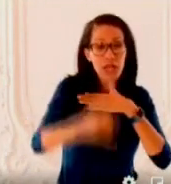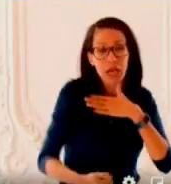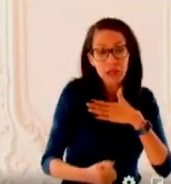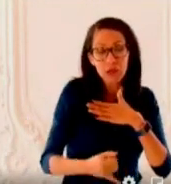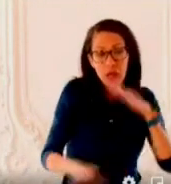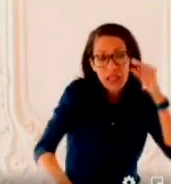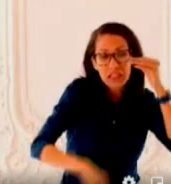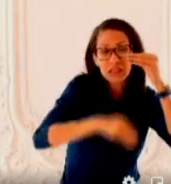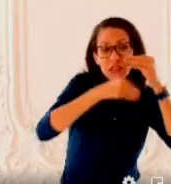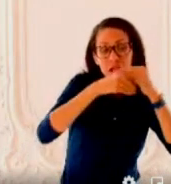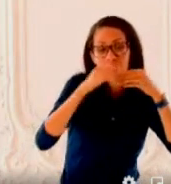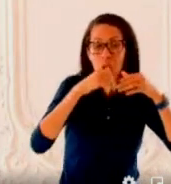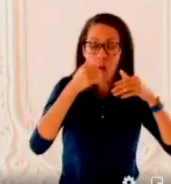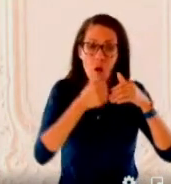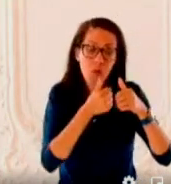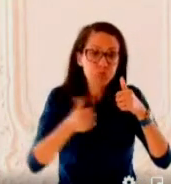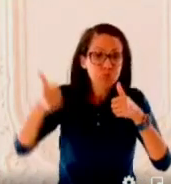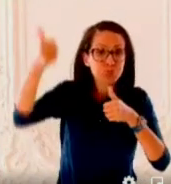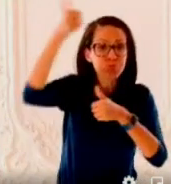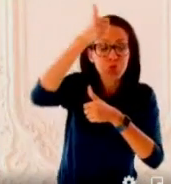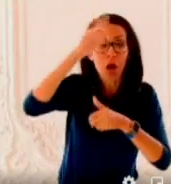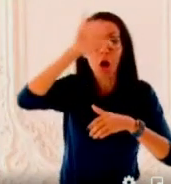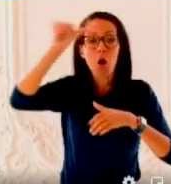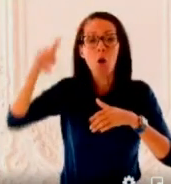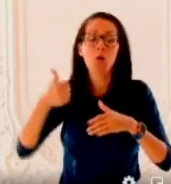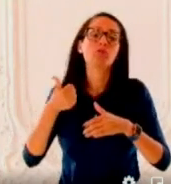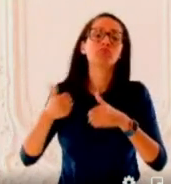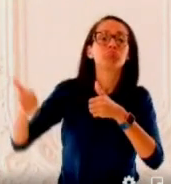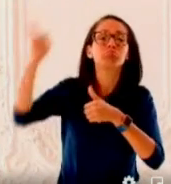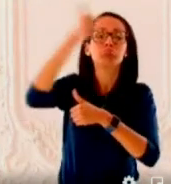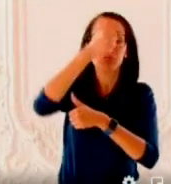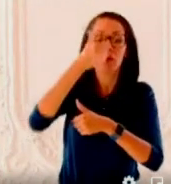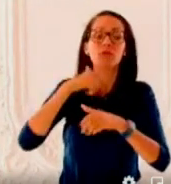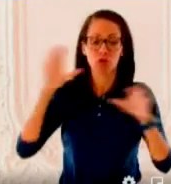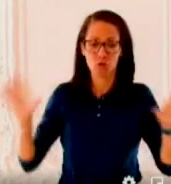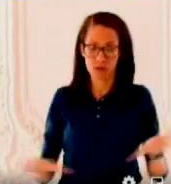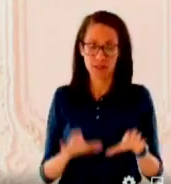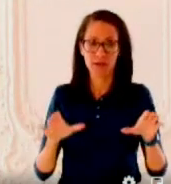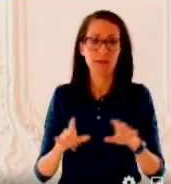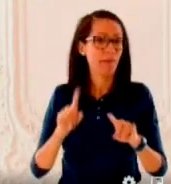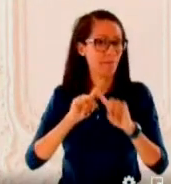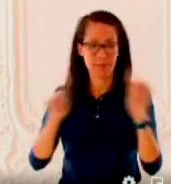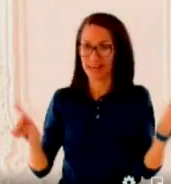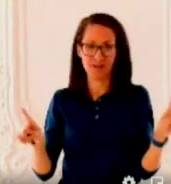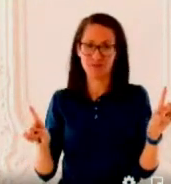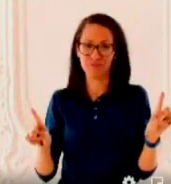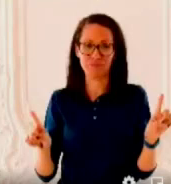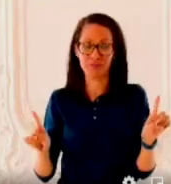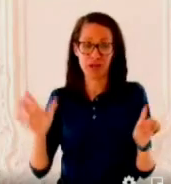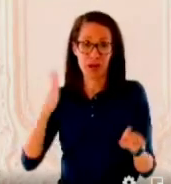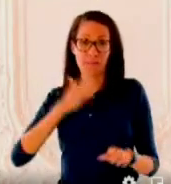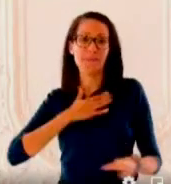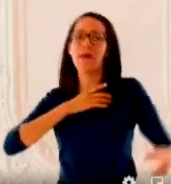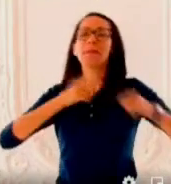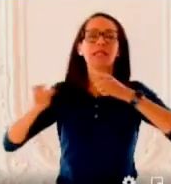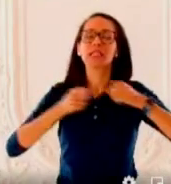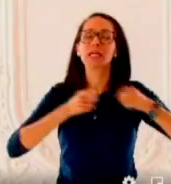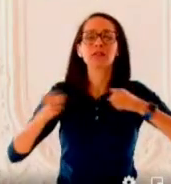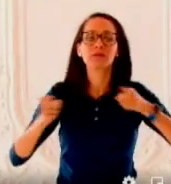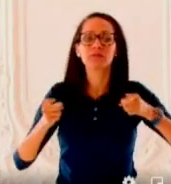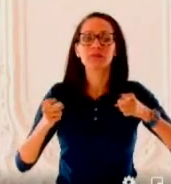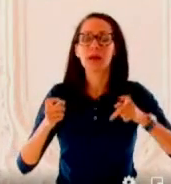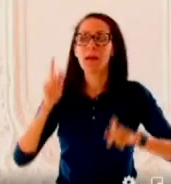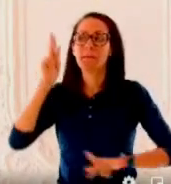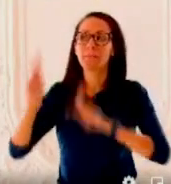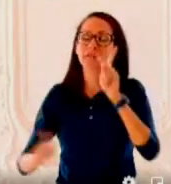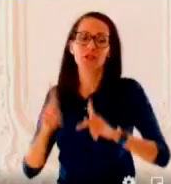o ascender a esa persona a otra posición, lo voy a hacer. Pero no van a haber en mi administración gente así